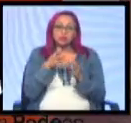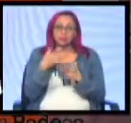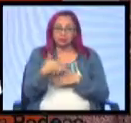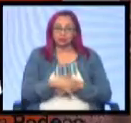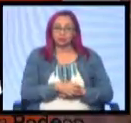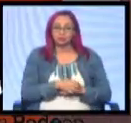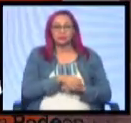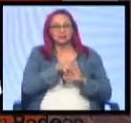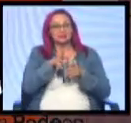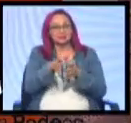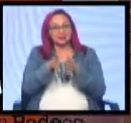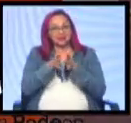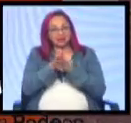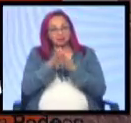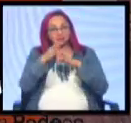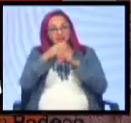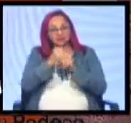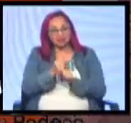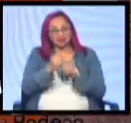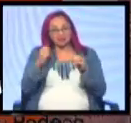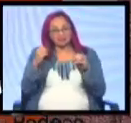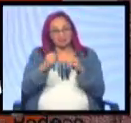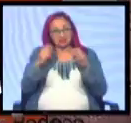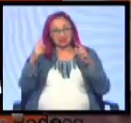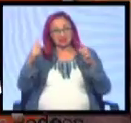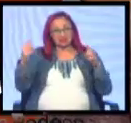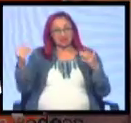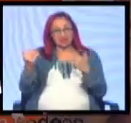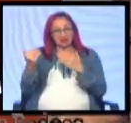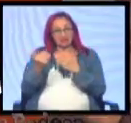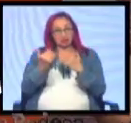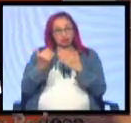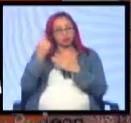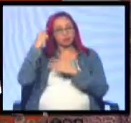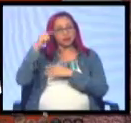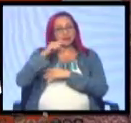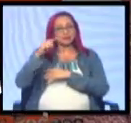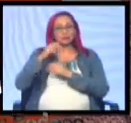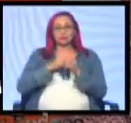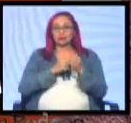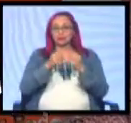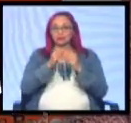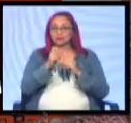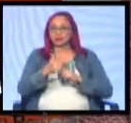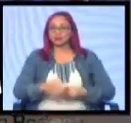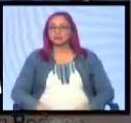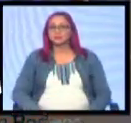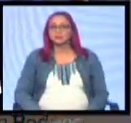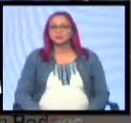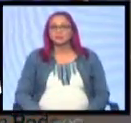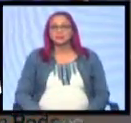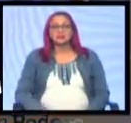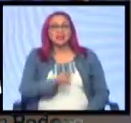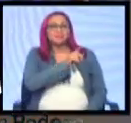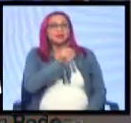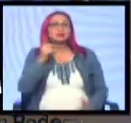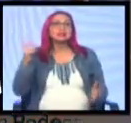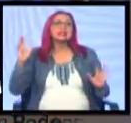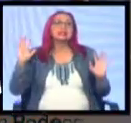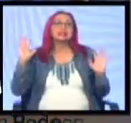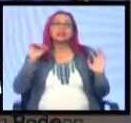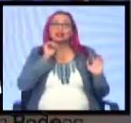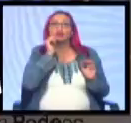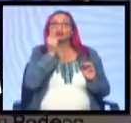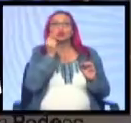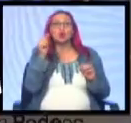proyecto. Queremos hacer más grandes los recursos para esas organizaciones sociales. Y quizás ahí recalcar el hecho de que no